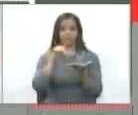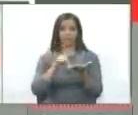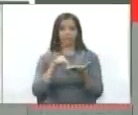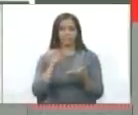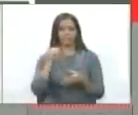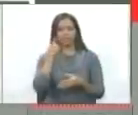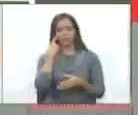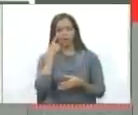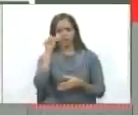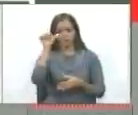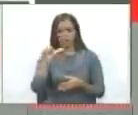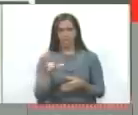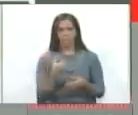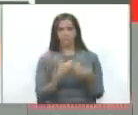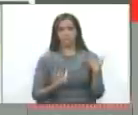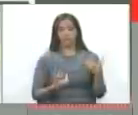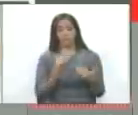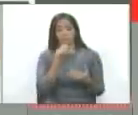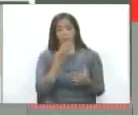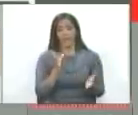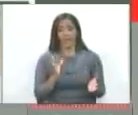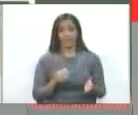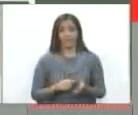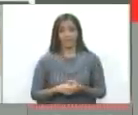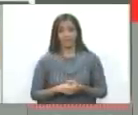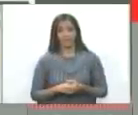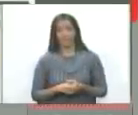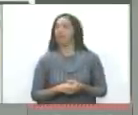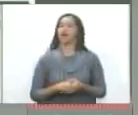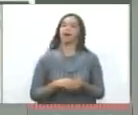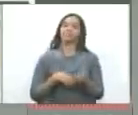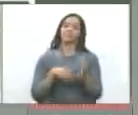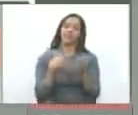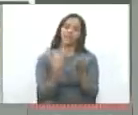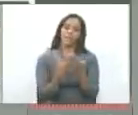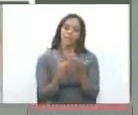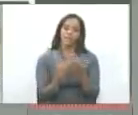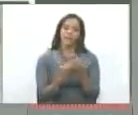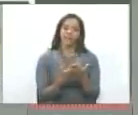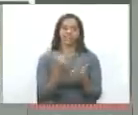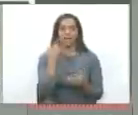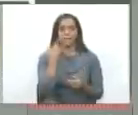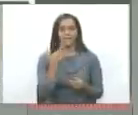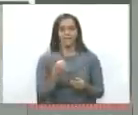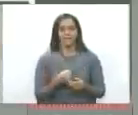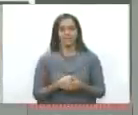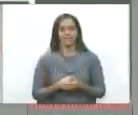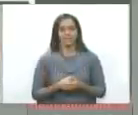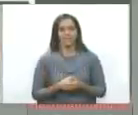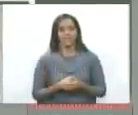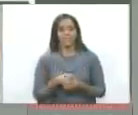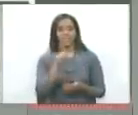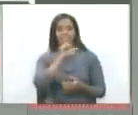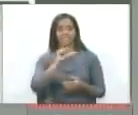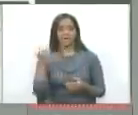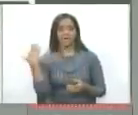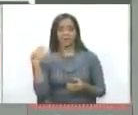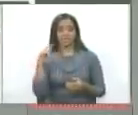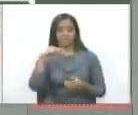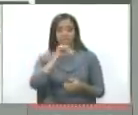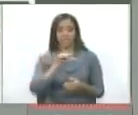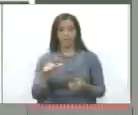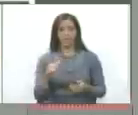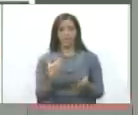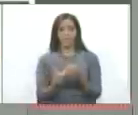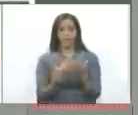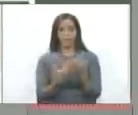presidente. Bueno, y han llevado las propuestas. Mira, la semana pasada y esta semana, mira las propuestas